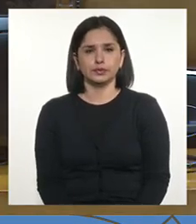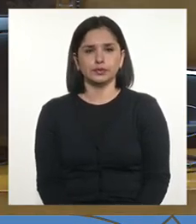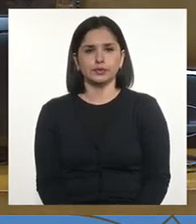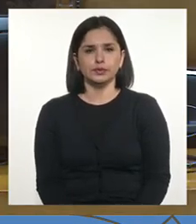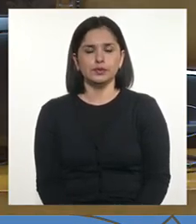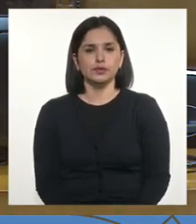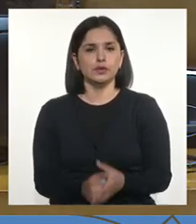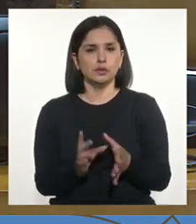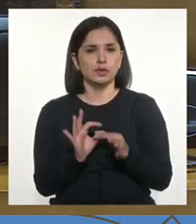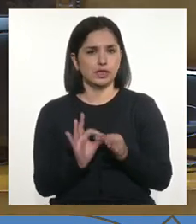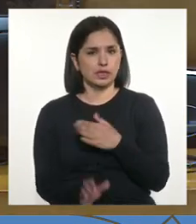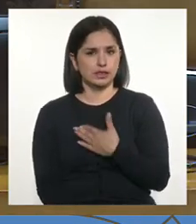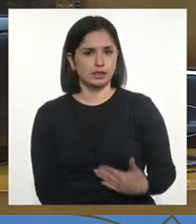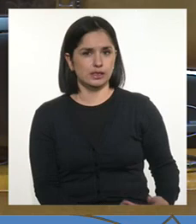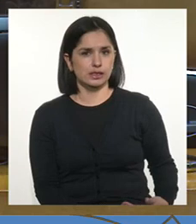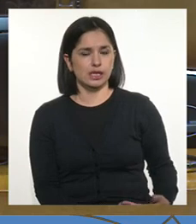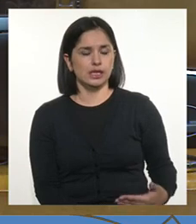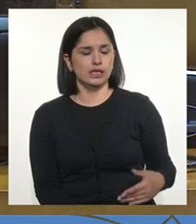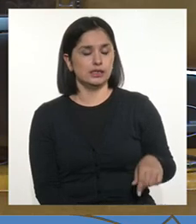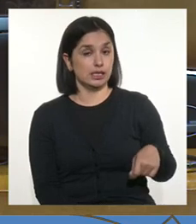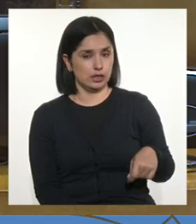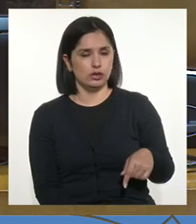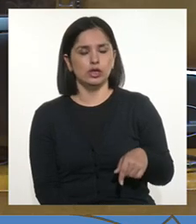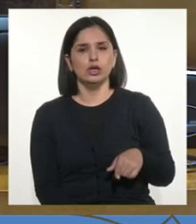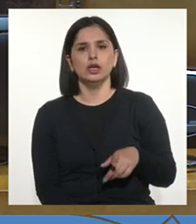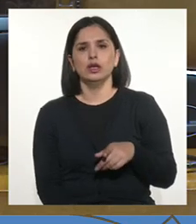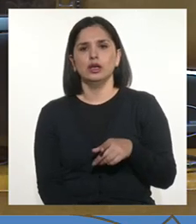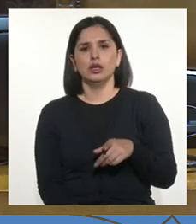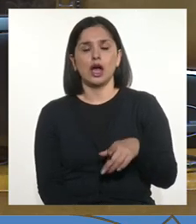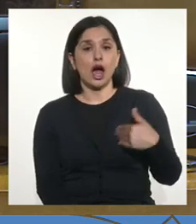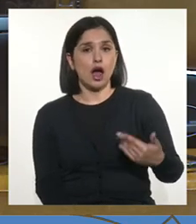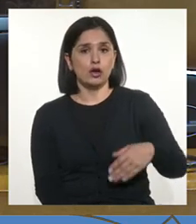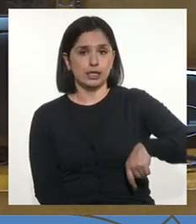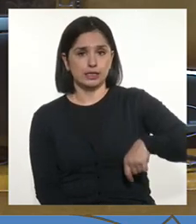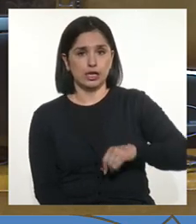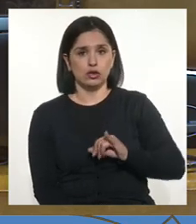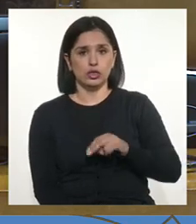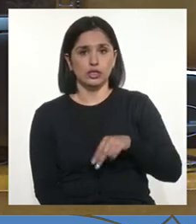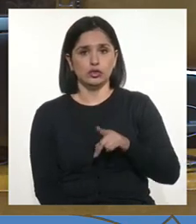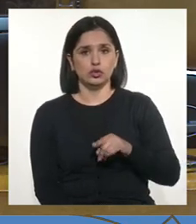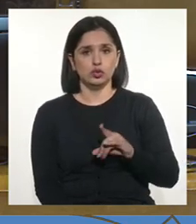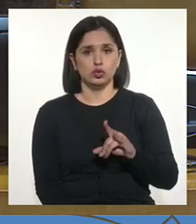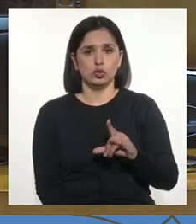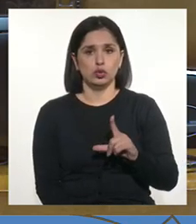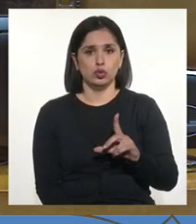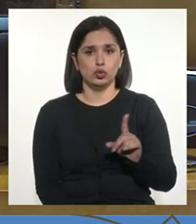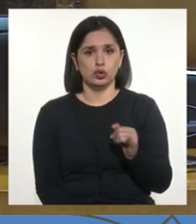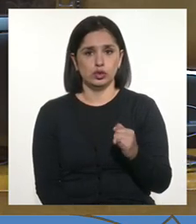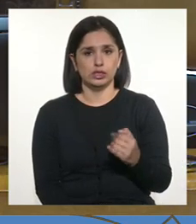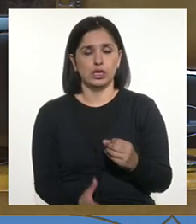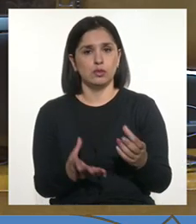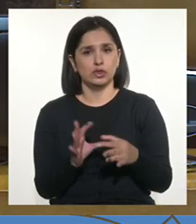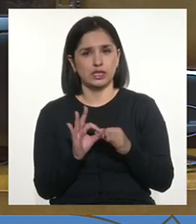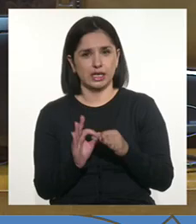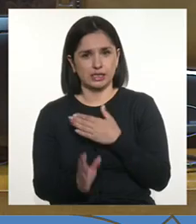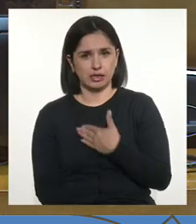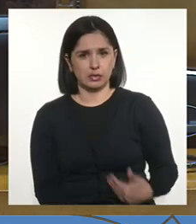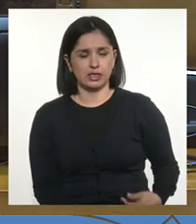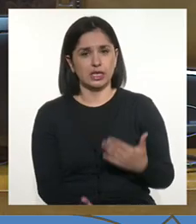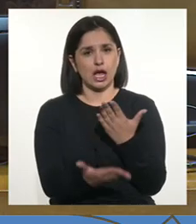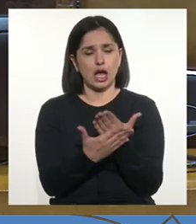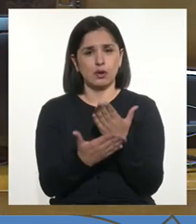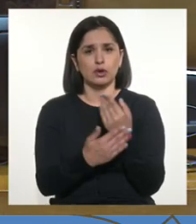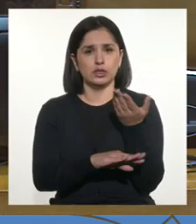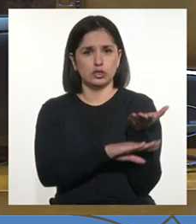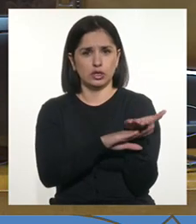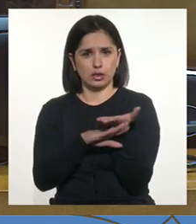muchas gracias el ahorro galilea tiene valor el senador josé miguel insulsa muchas gracias presidente aprovechó primero para pedir